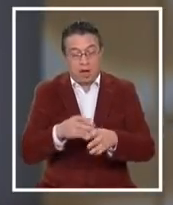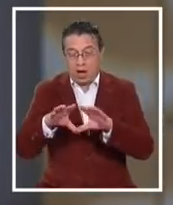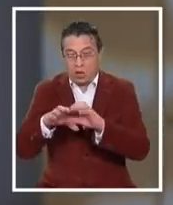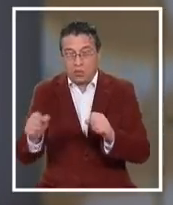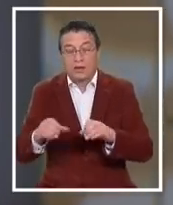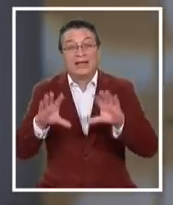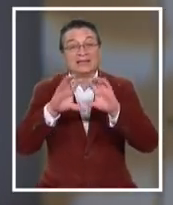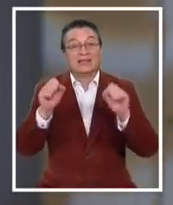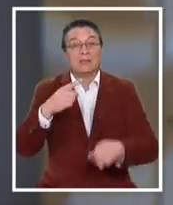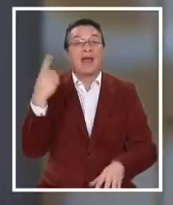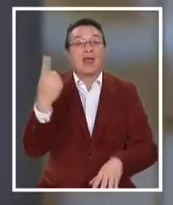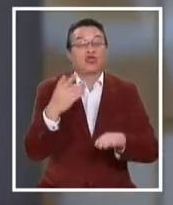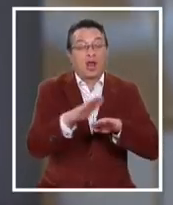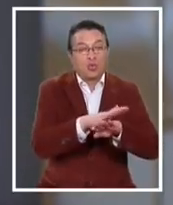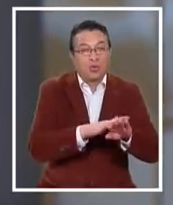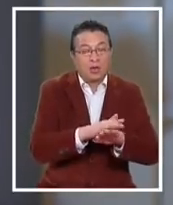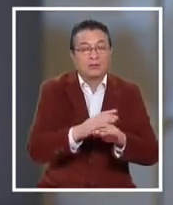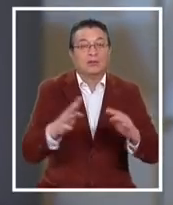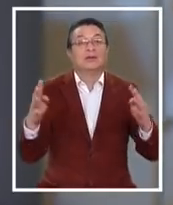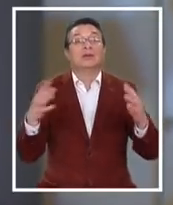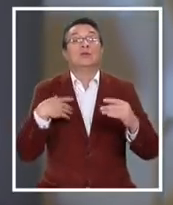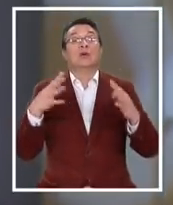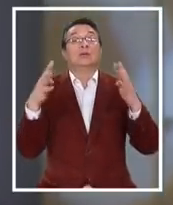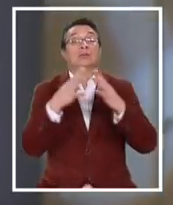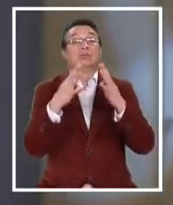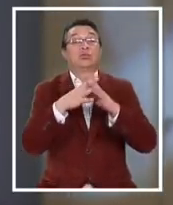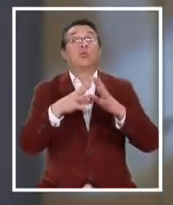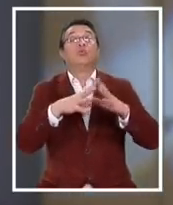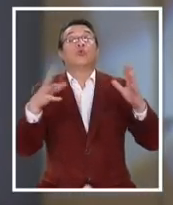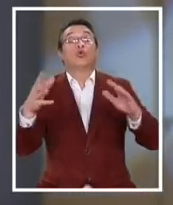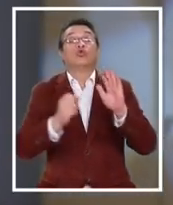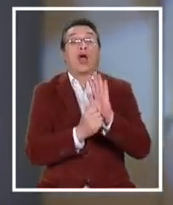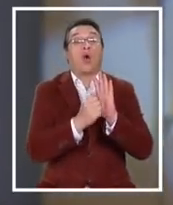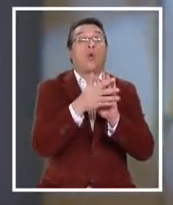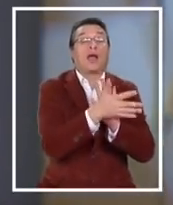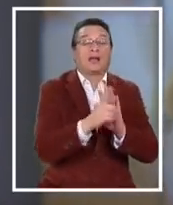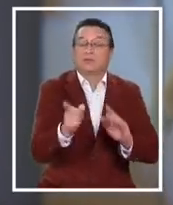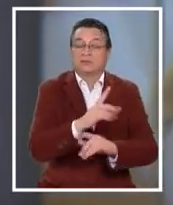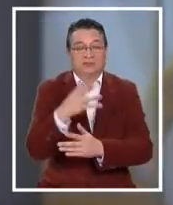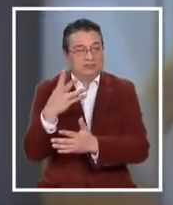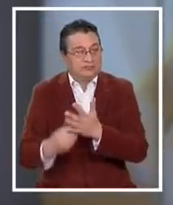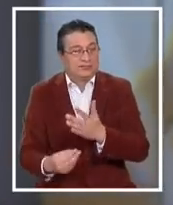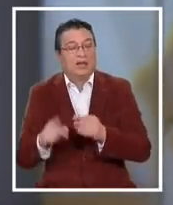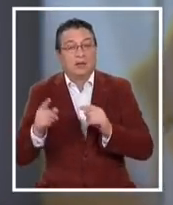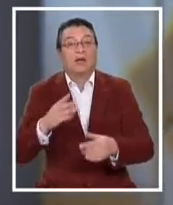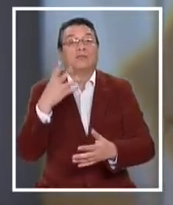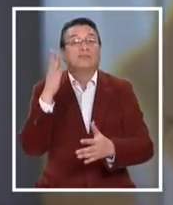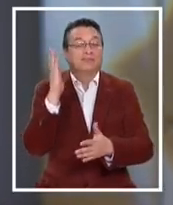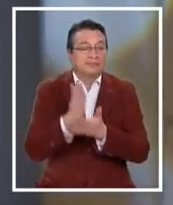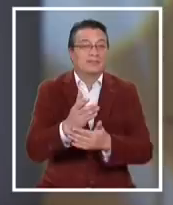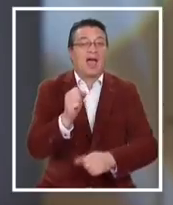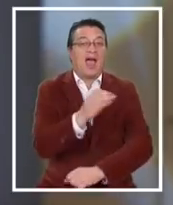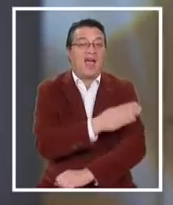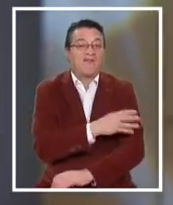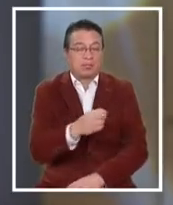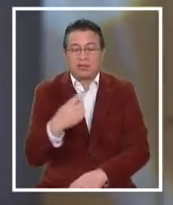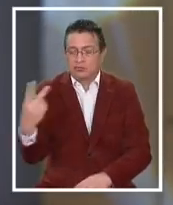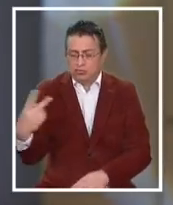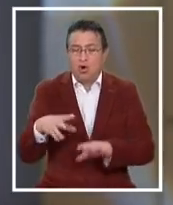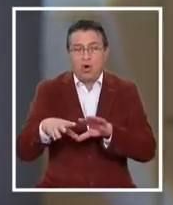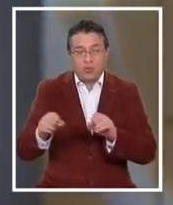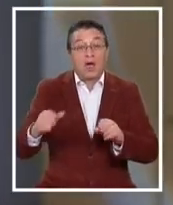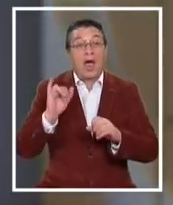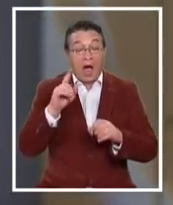un sistema nacional de cuidados, en la desmilitarización de la Araucanía. No me cabe ninguna duda que vamos a converger en términos de las AFP. ¿Y qué hemos